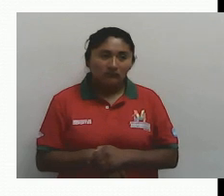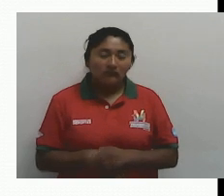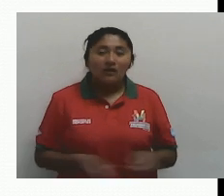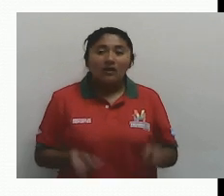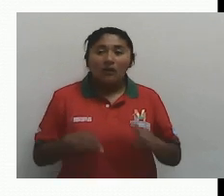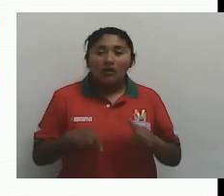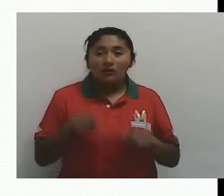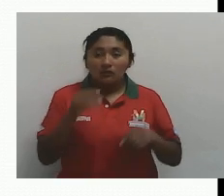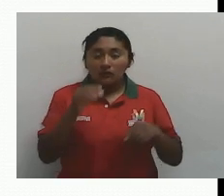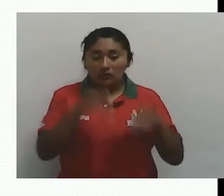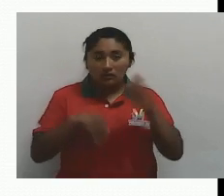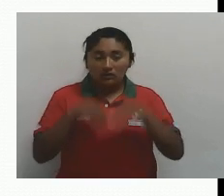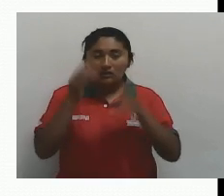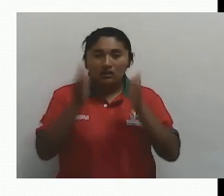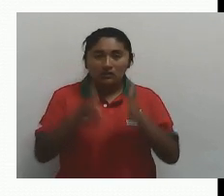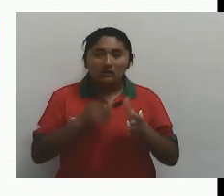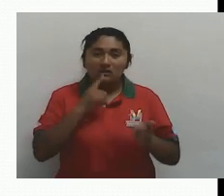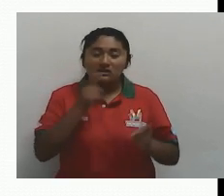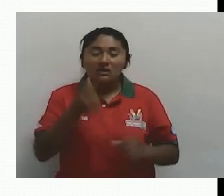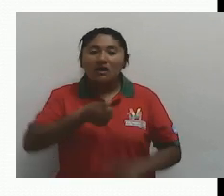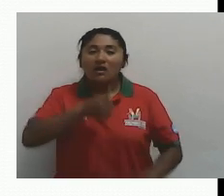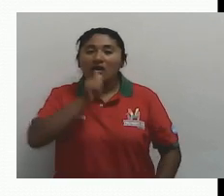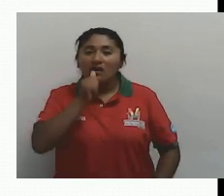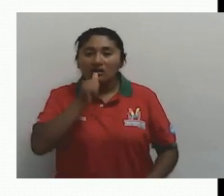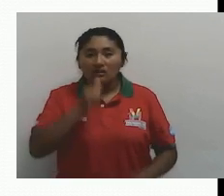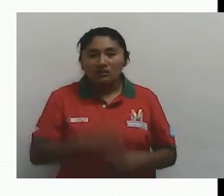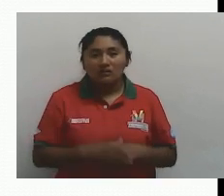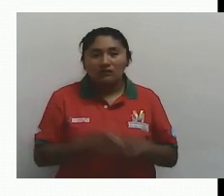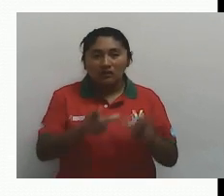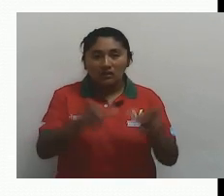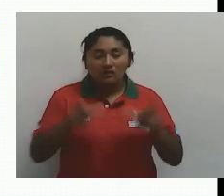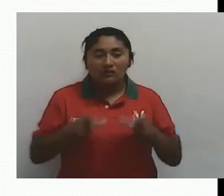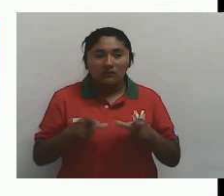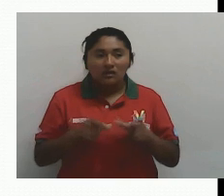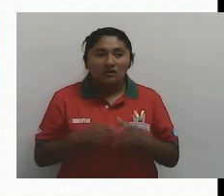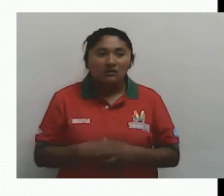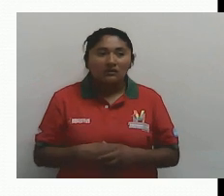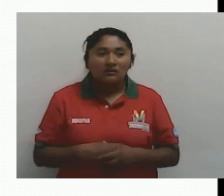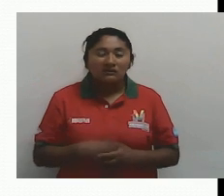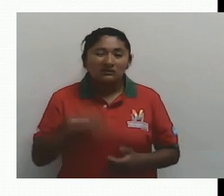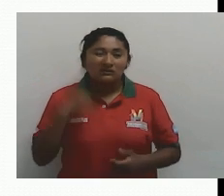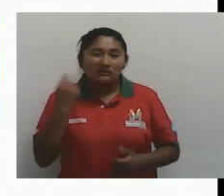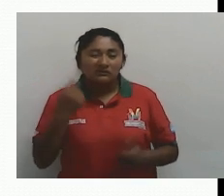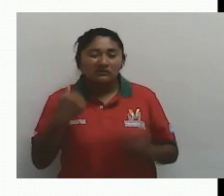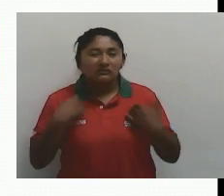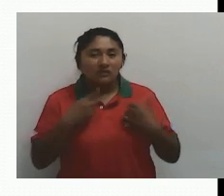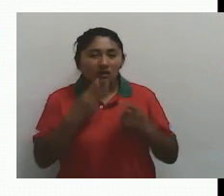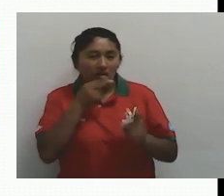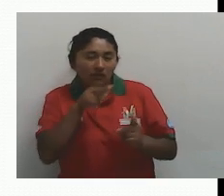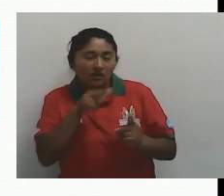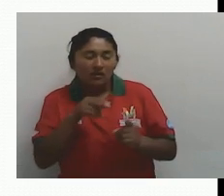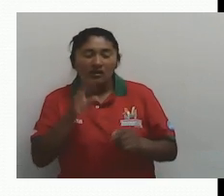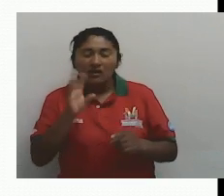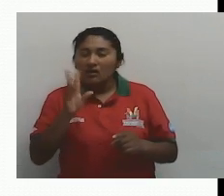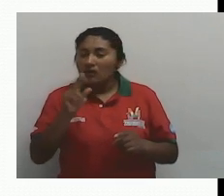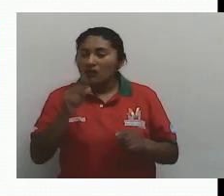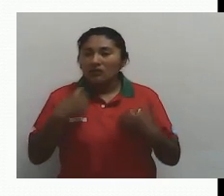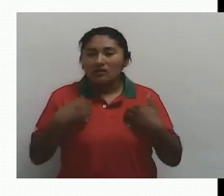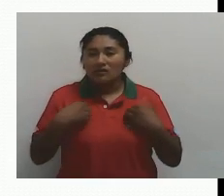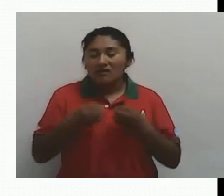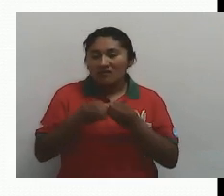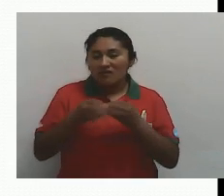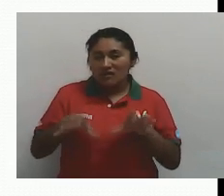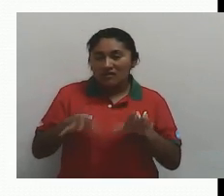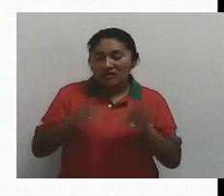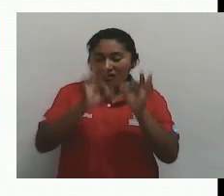agua, inicia la salida, lo que tenemos que fijarnos es que no debe perder la posición de espalda. ¿Ya?